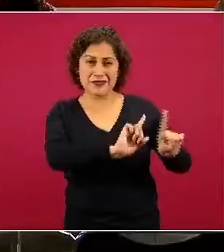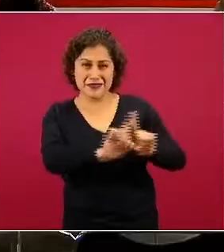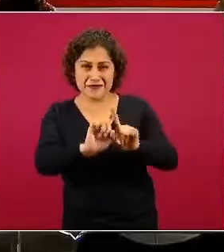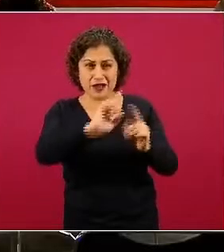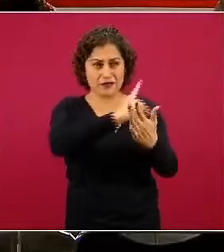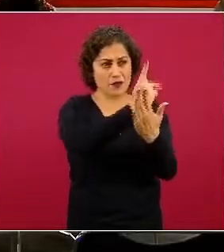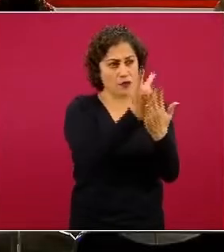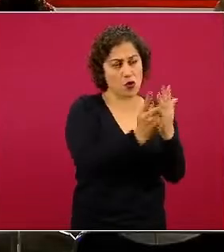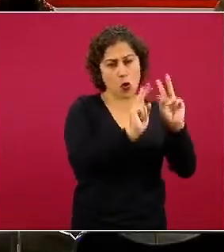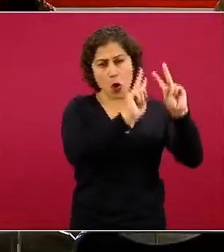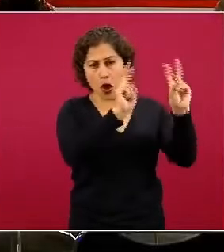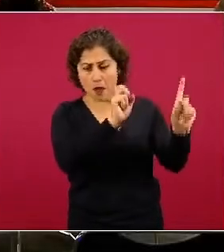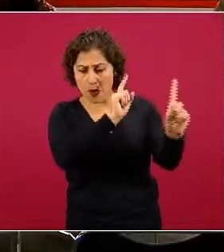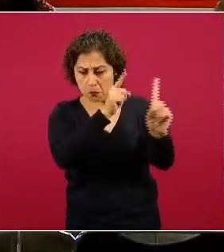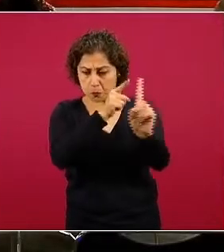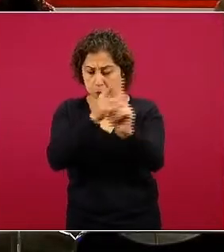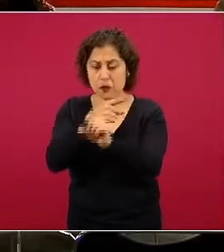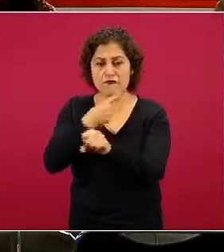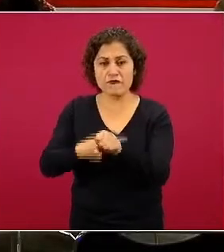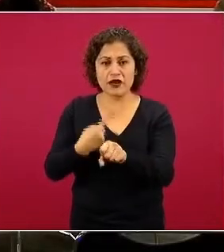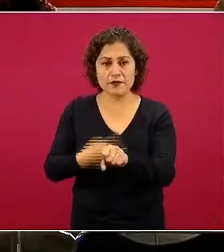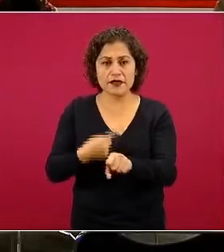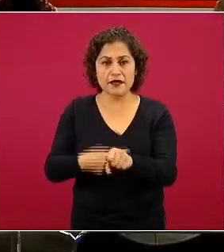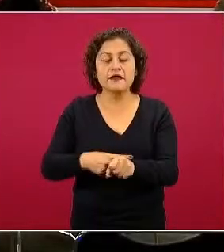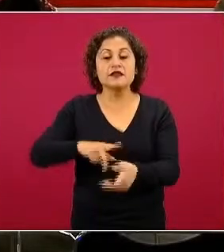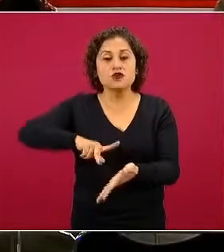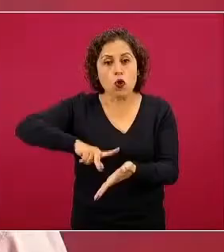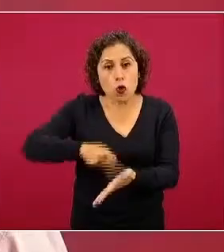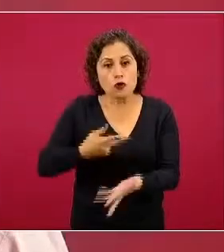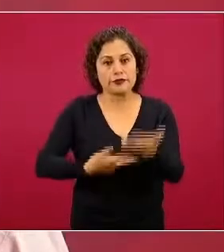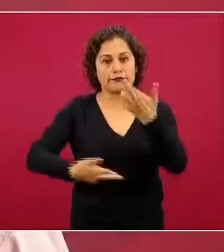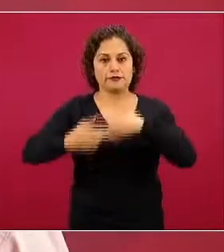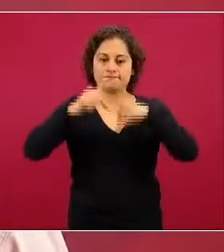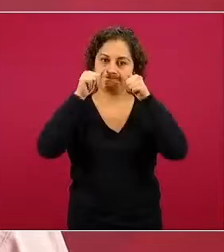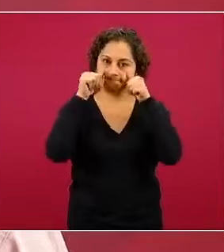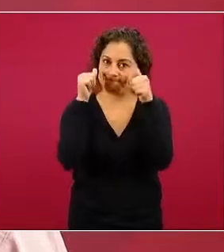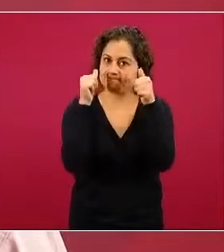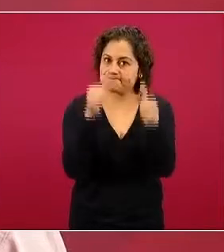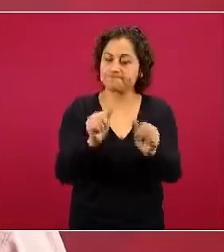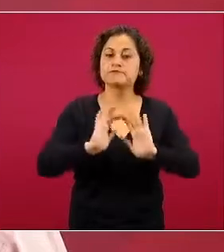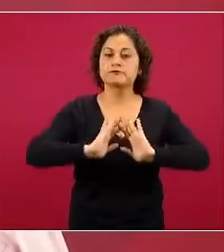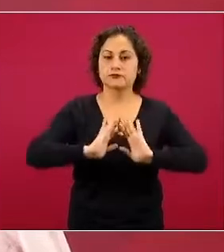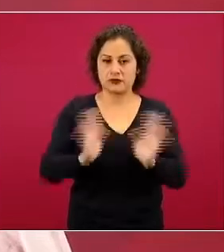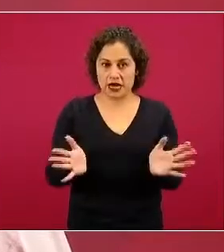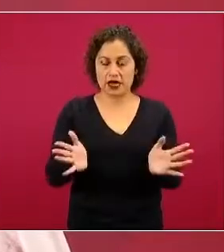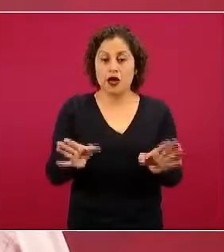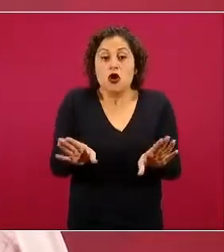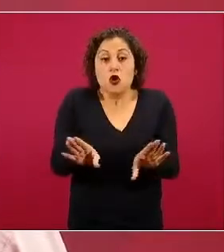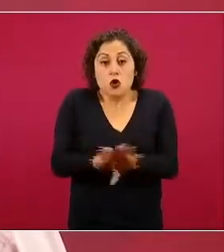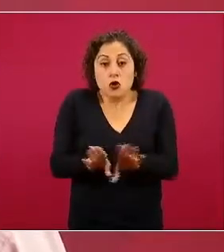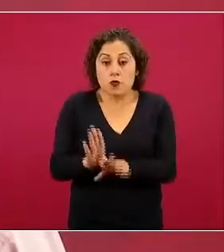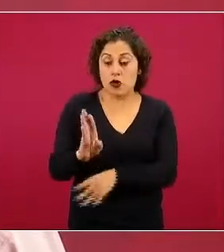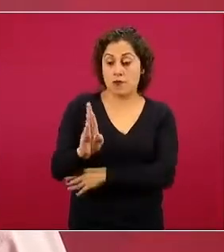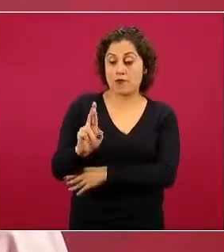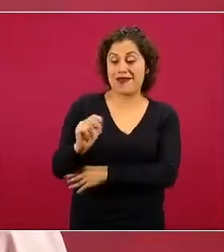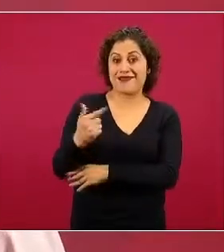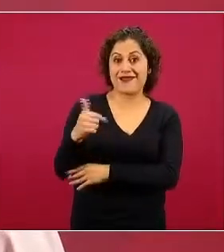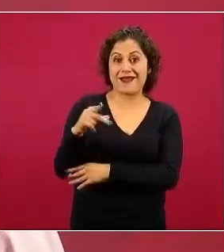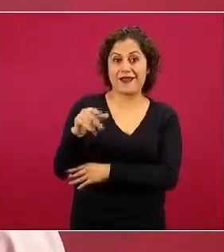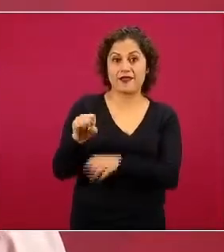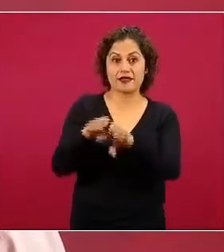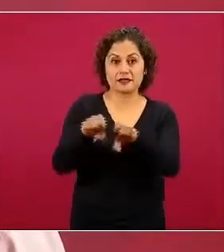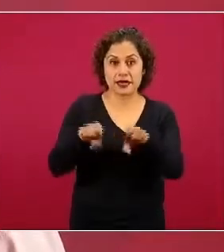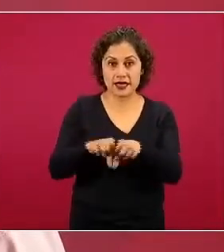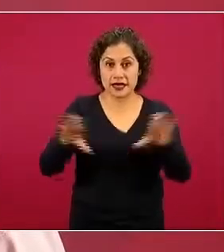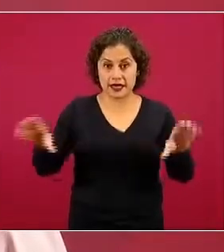estamos retomando, relanzando con las brigadas de promoción de la salud, de